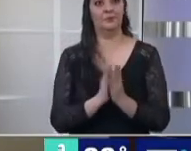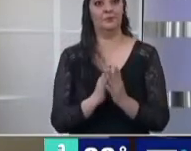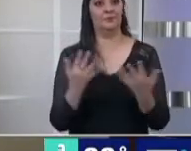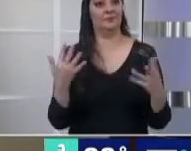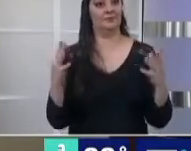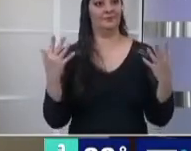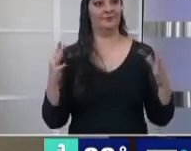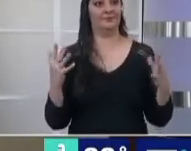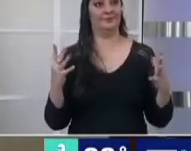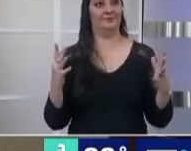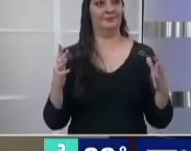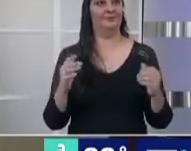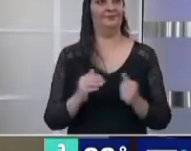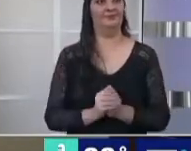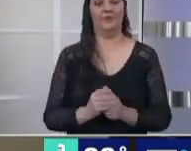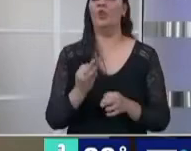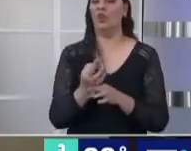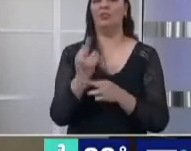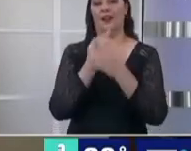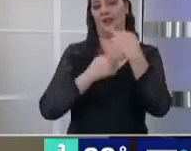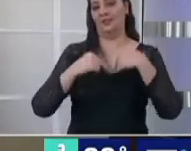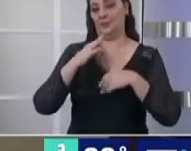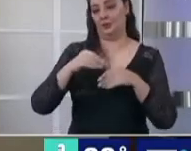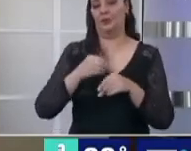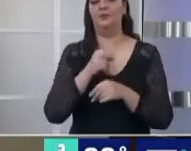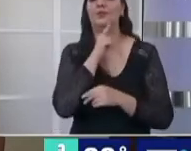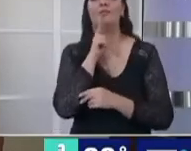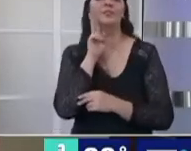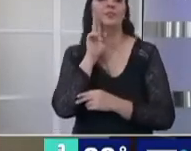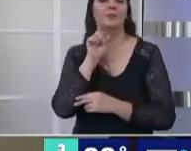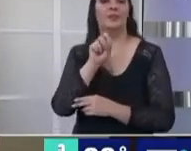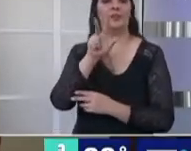Gracias. Hacemos una pausa. Regresamos. Noticias 28.